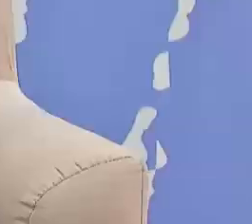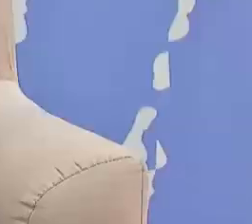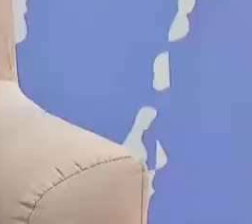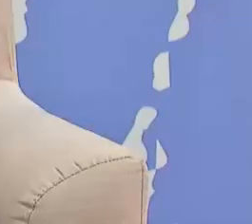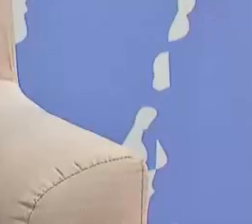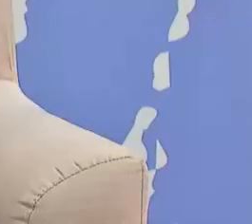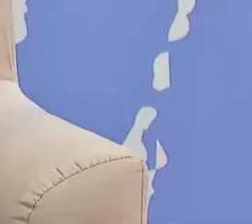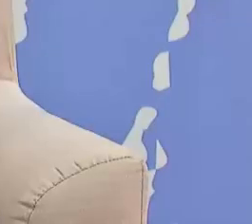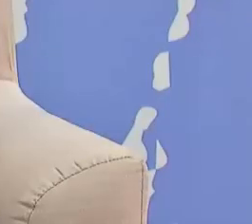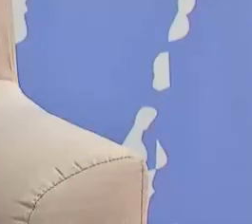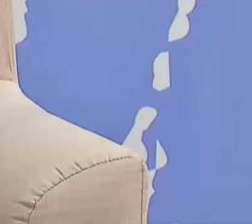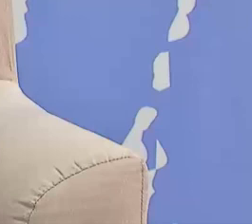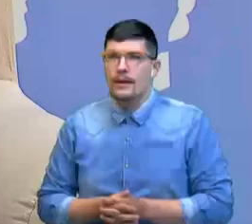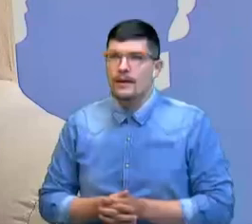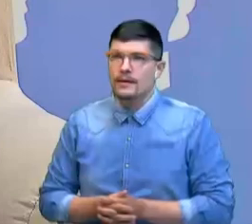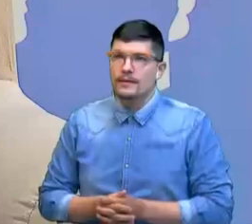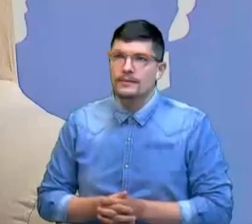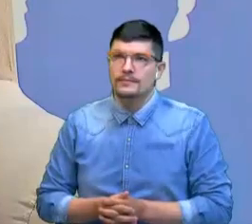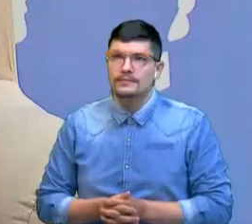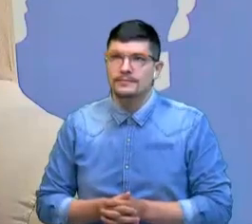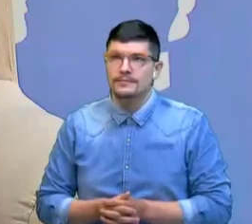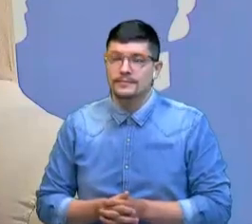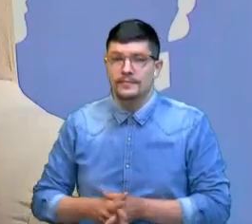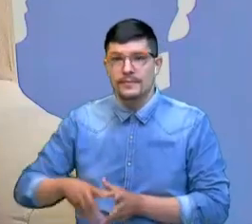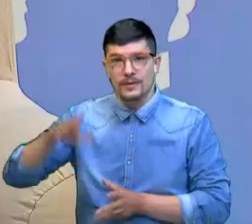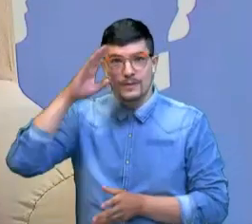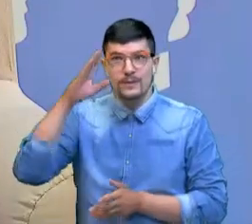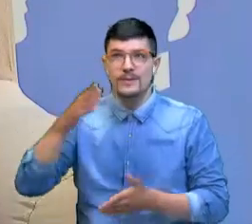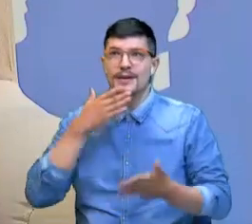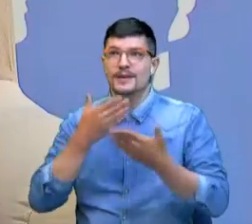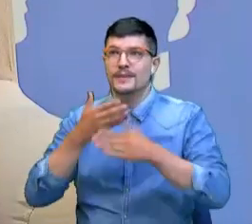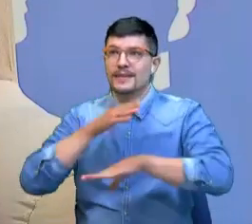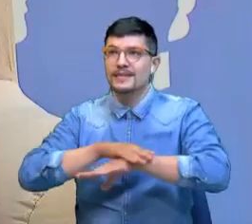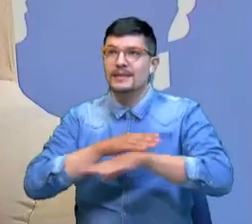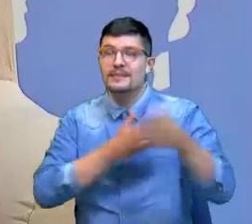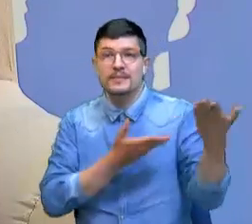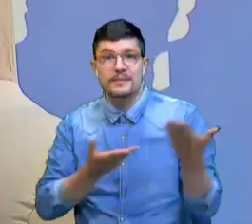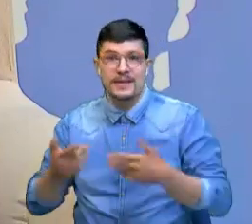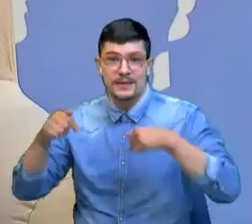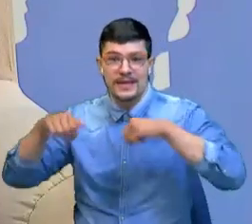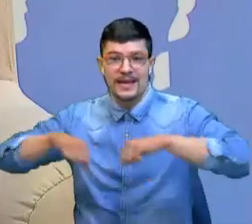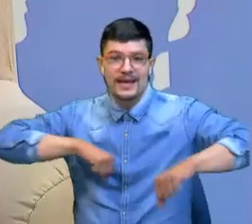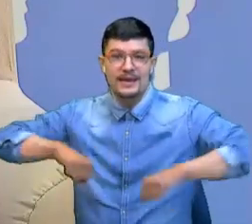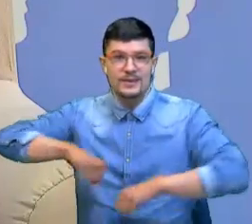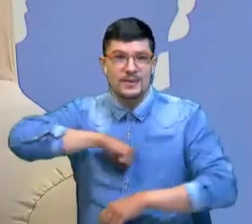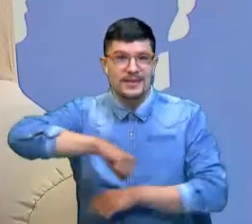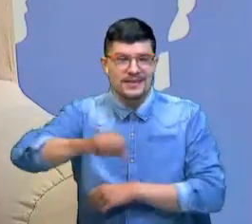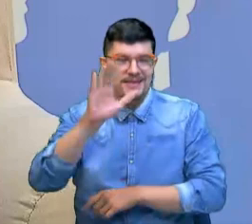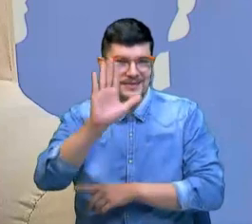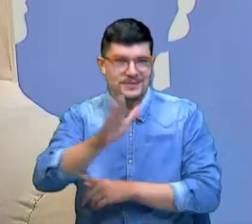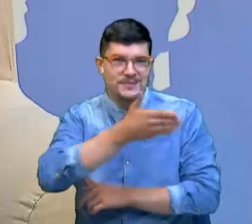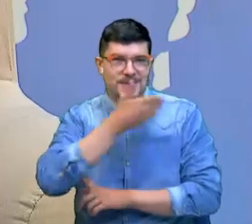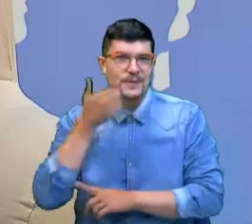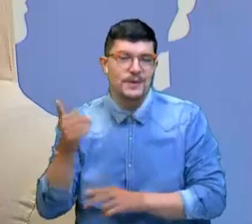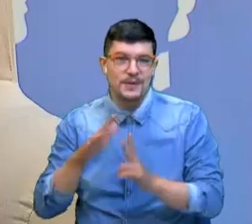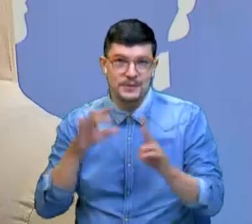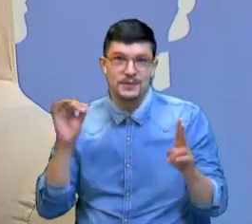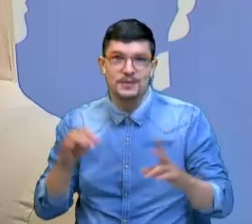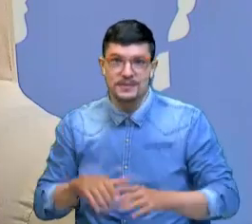Bueno, esto es un régimen exceptuado. En el sistema integral de seguridad social,